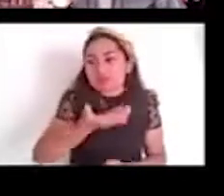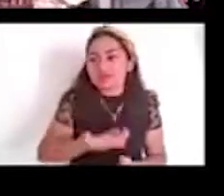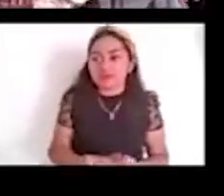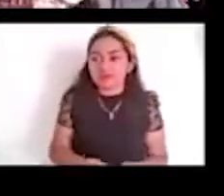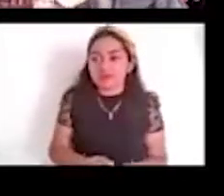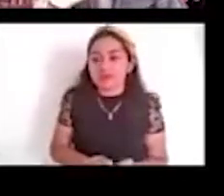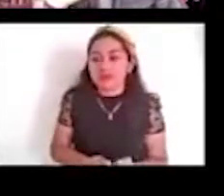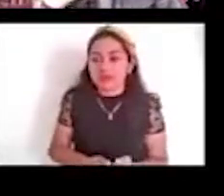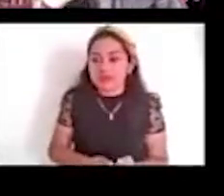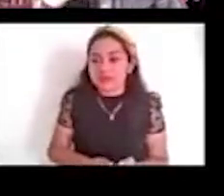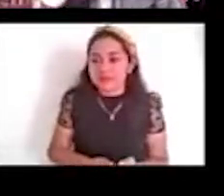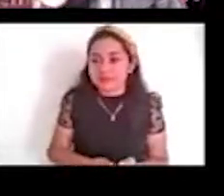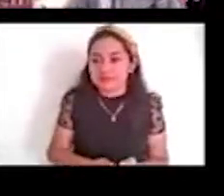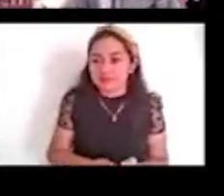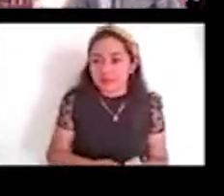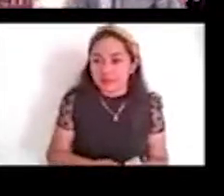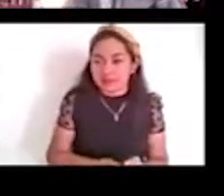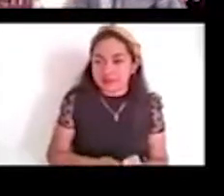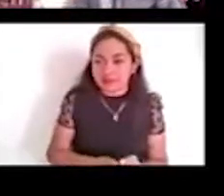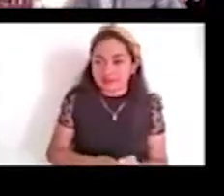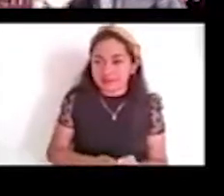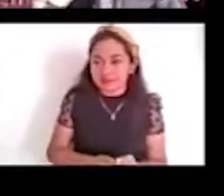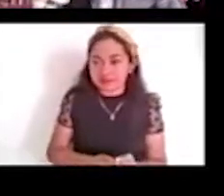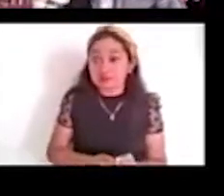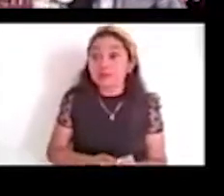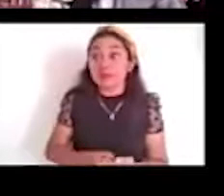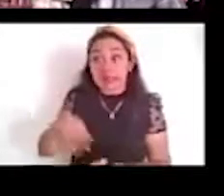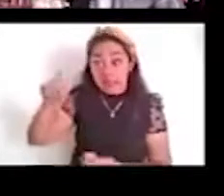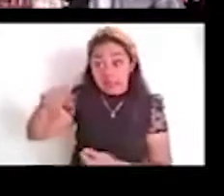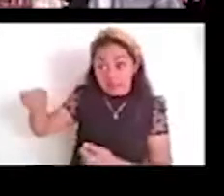El europeo trae una consigna